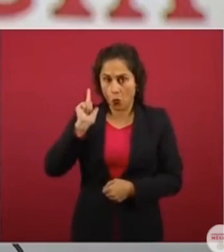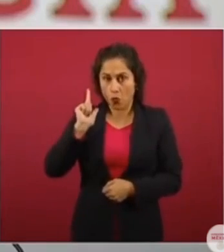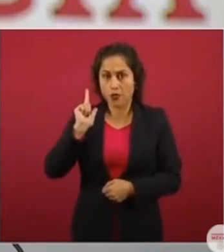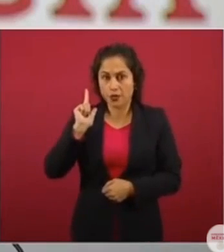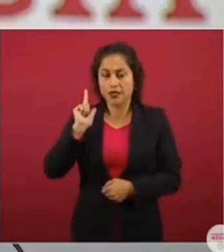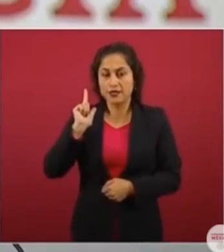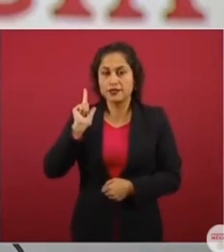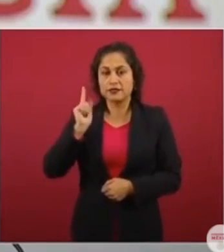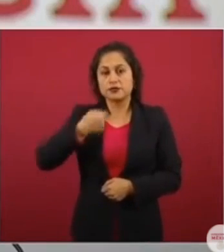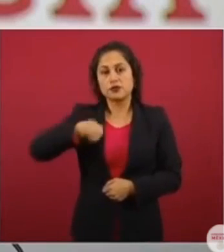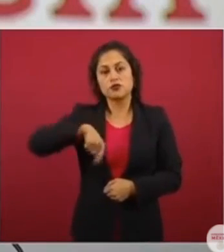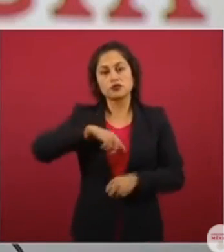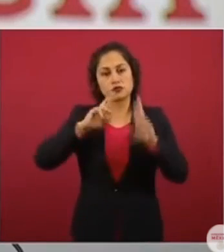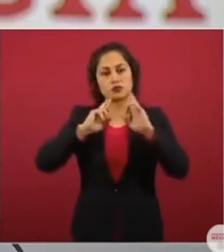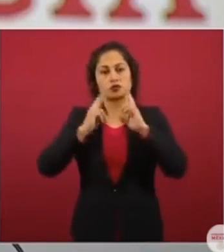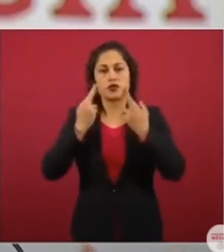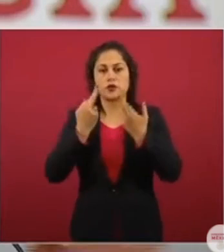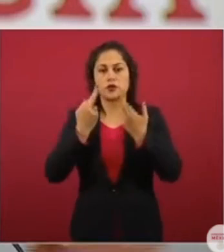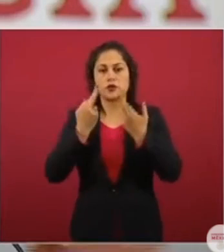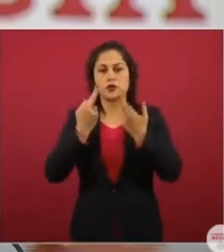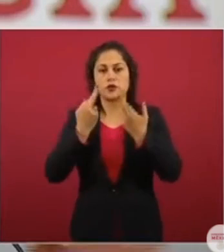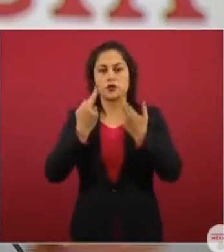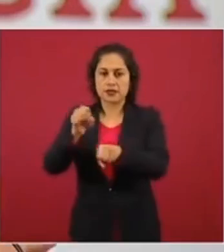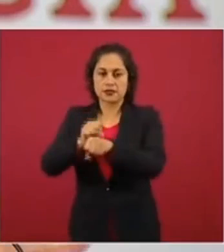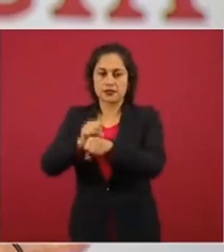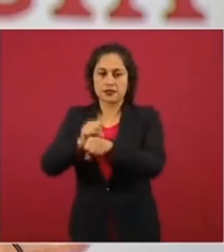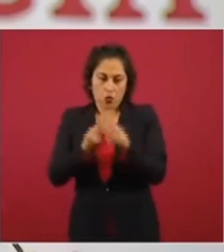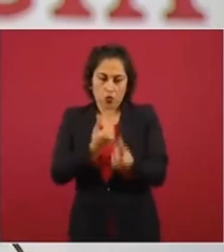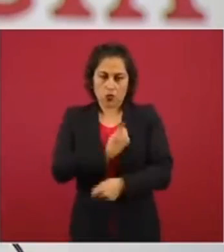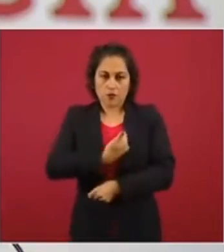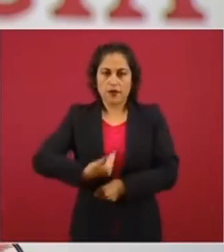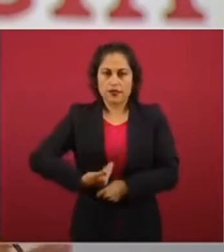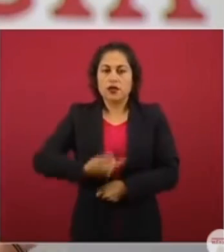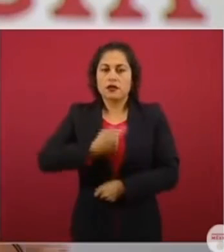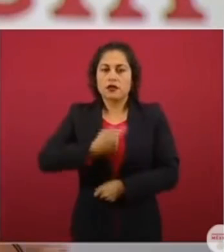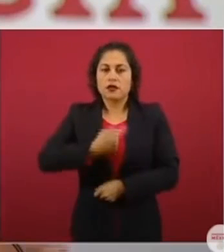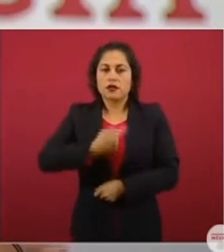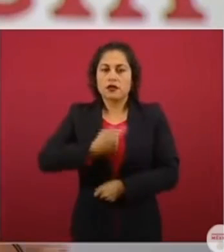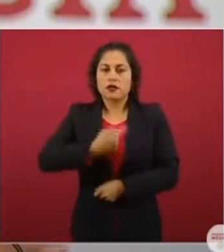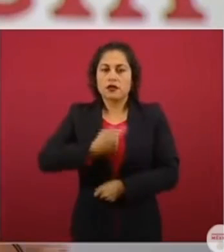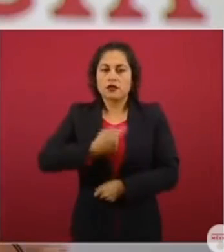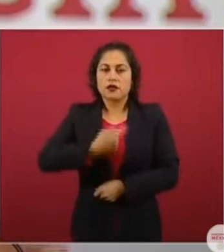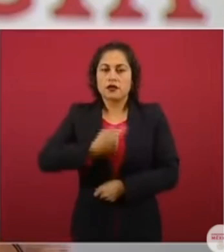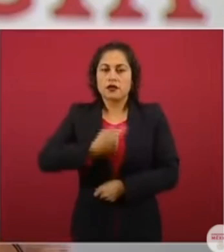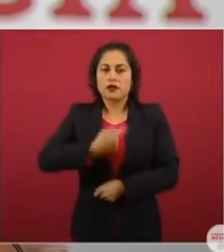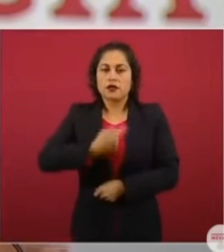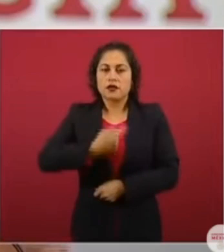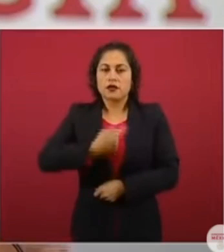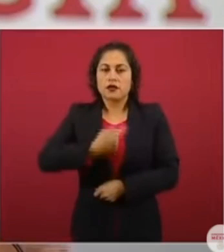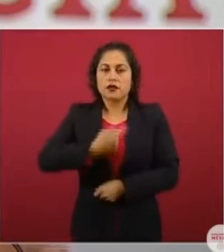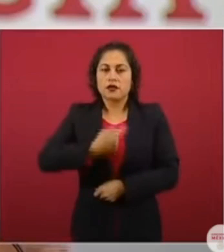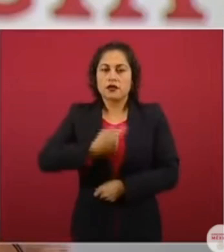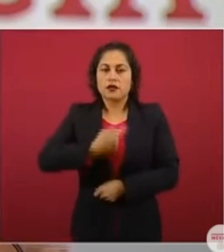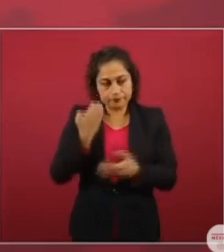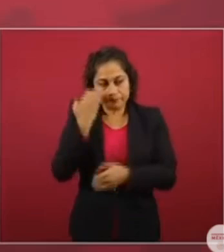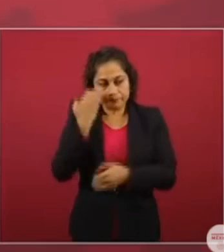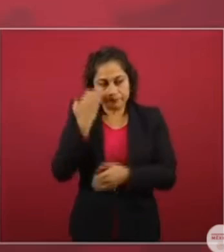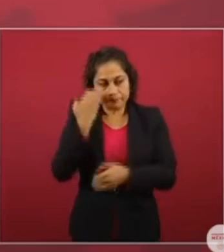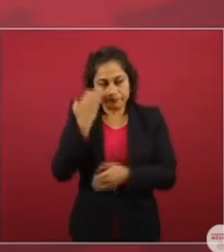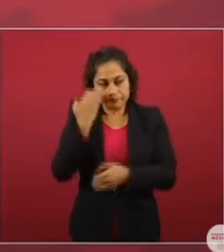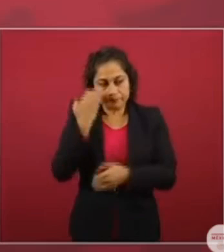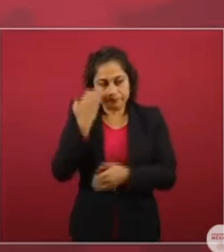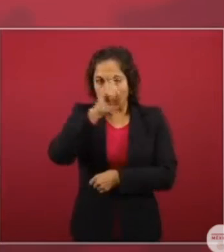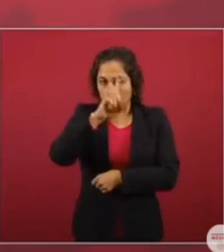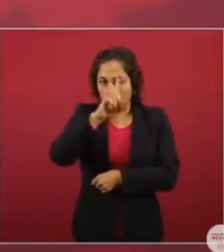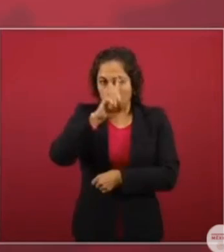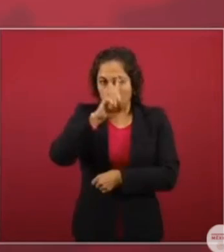tenemos las reuniones semanales con el presidente, aprovechamos para revisar el estado actual de las recomendaciones. Y vamos a dar